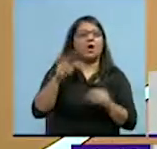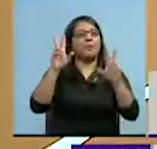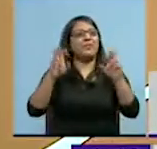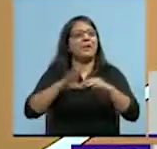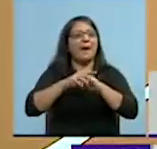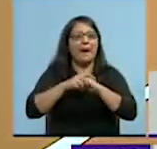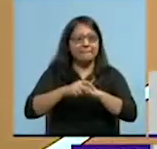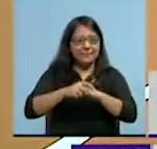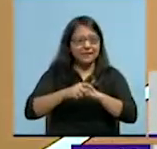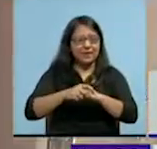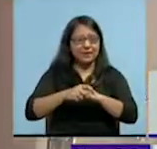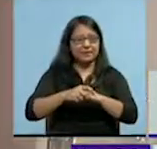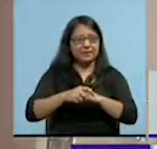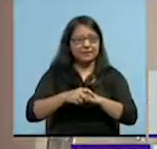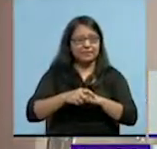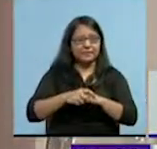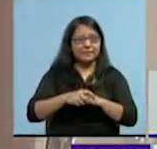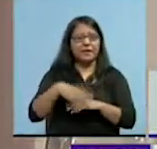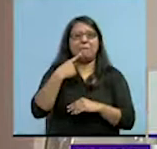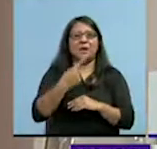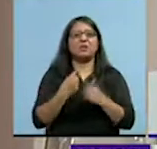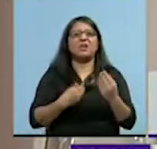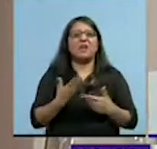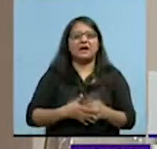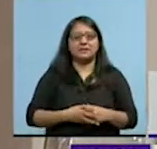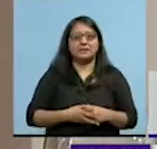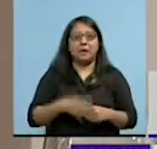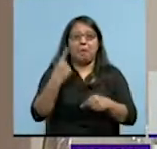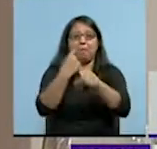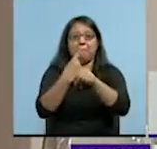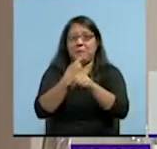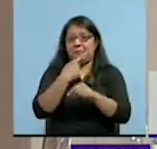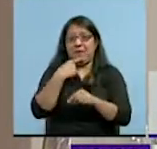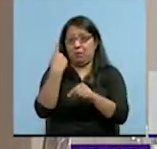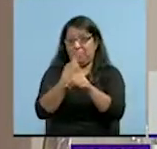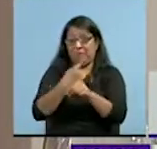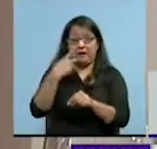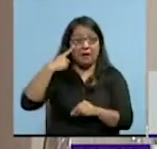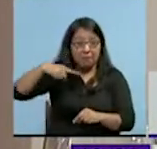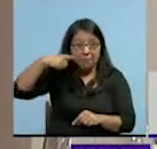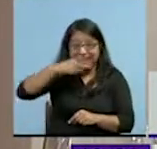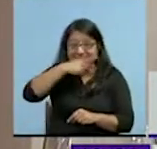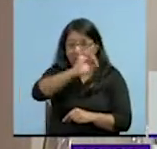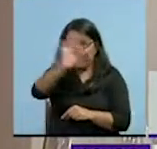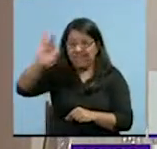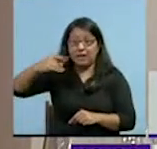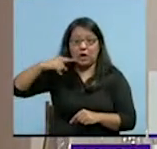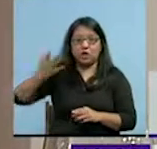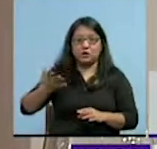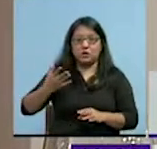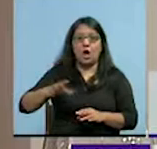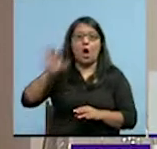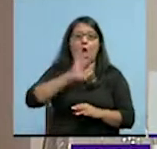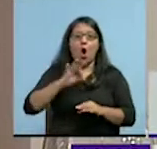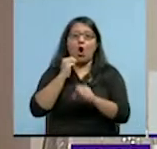por ahí se da que primero no conoces a alguien o empezamos a charlar con alguien yo sea colega